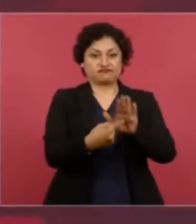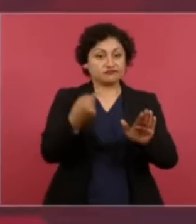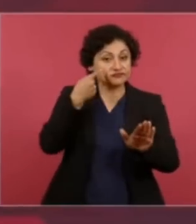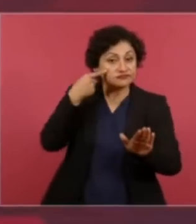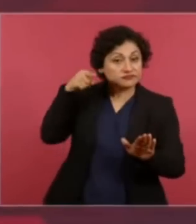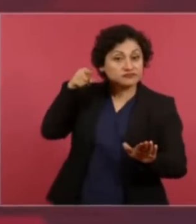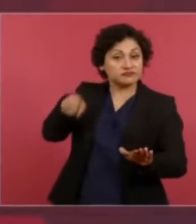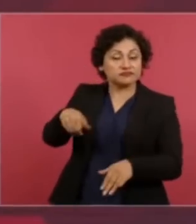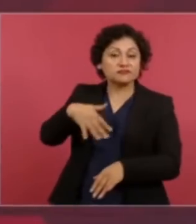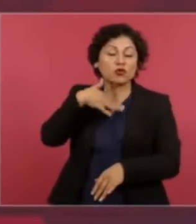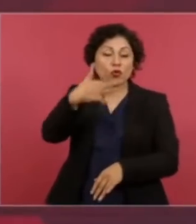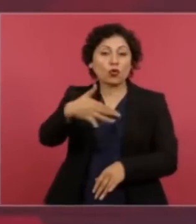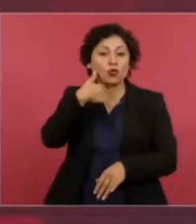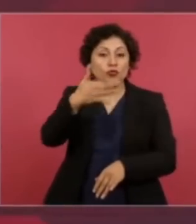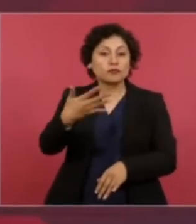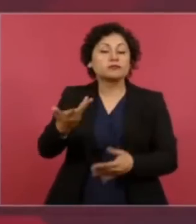corrupto, hay